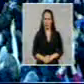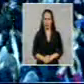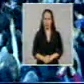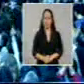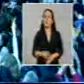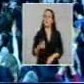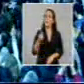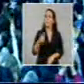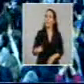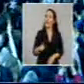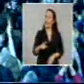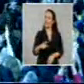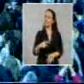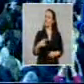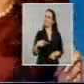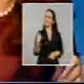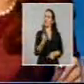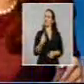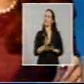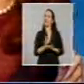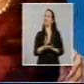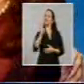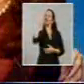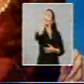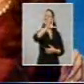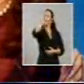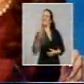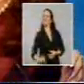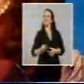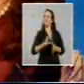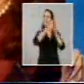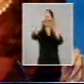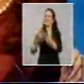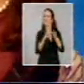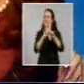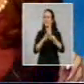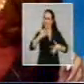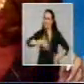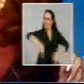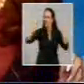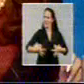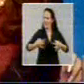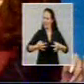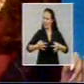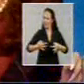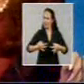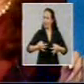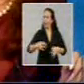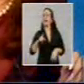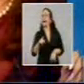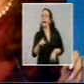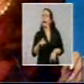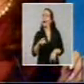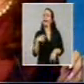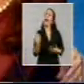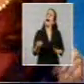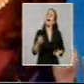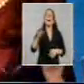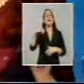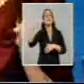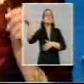como somos federales, y somos federales en serio, y no dejamos a nadie